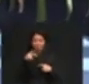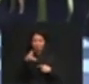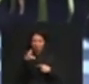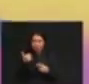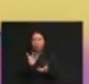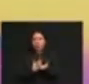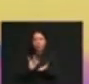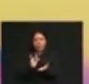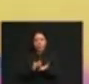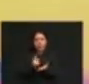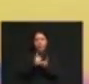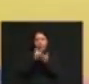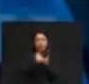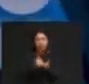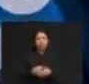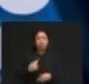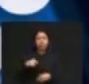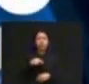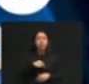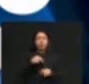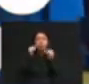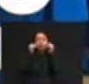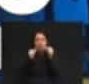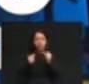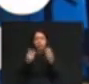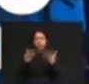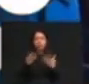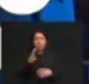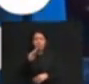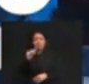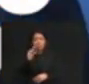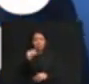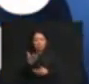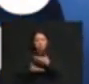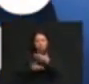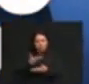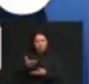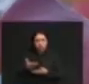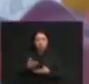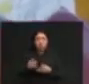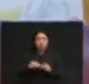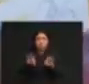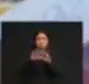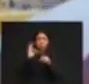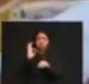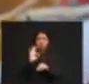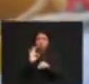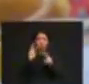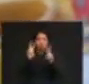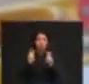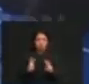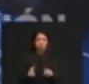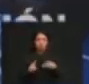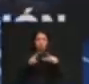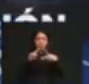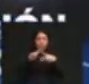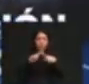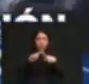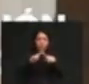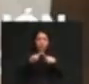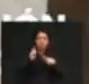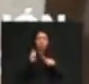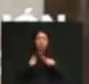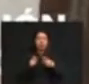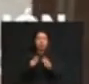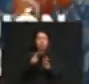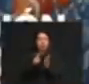Nosotros atendemos a través de más de 90 servicios en 3 ejes fundamentales. El primero de ellos es la